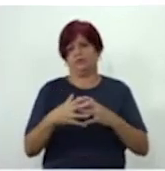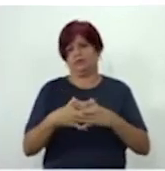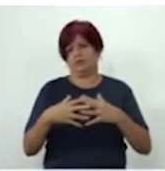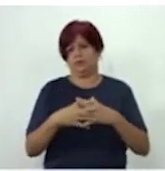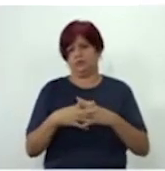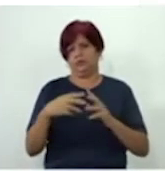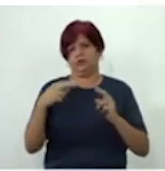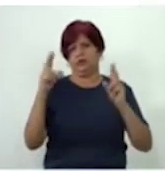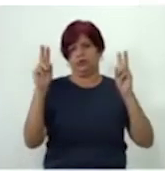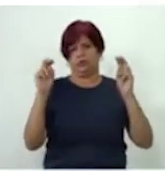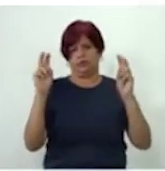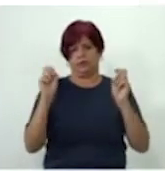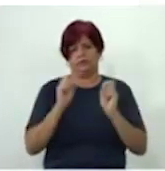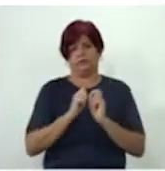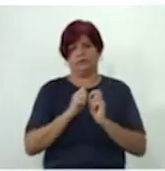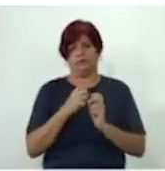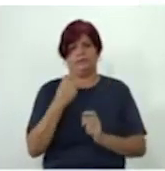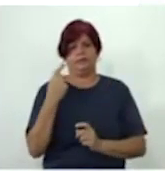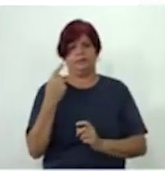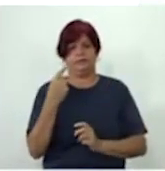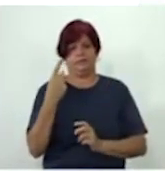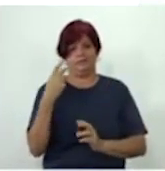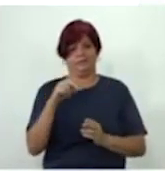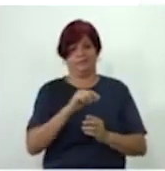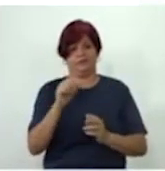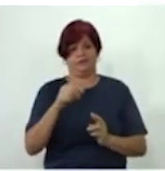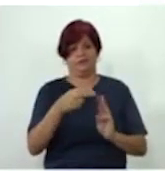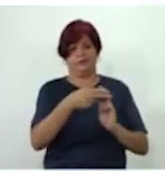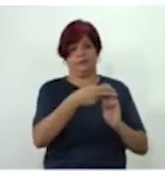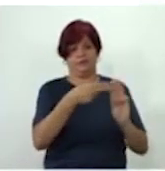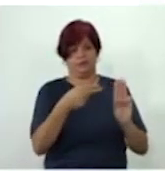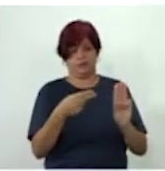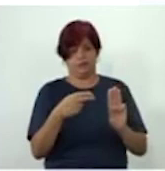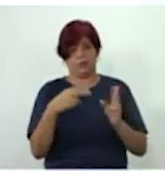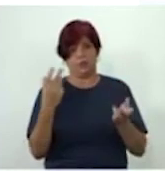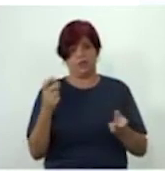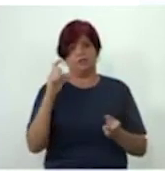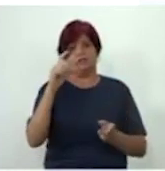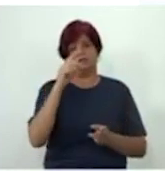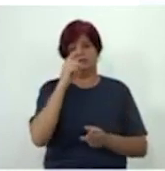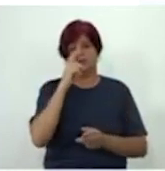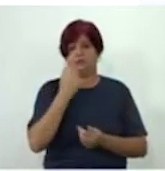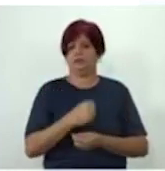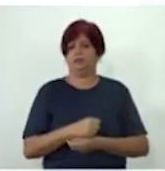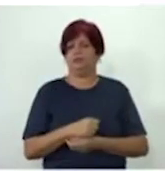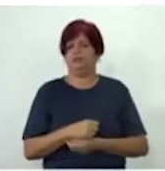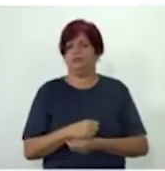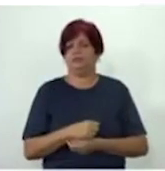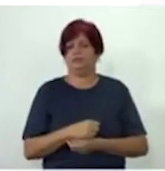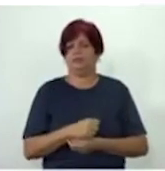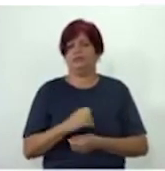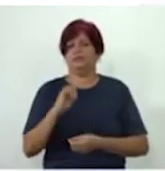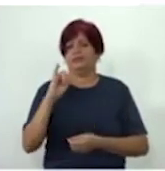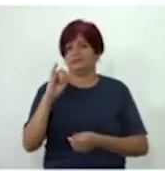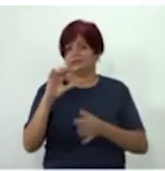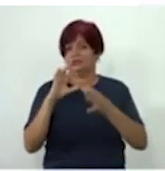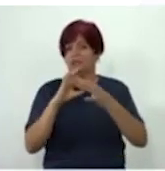tema. Primeramente la asignatura, como les decía, Ciencias Naturales, en sexto